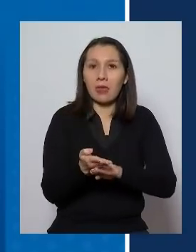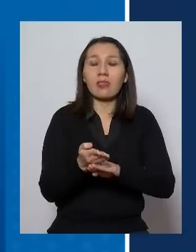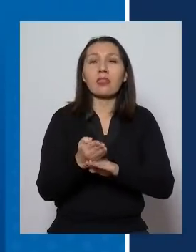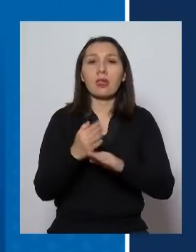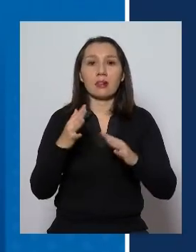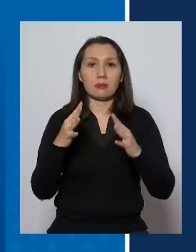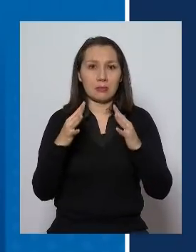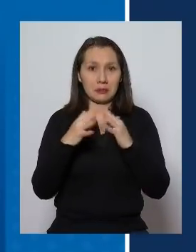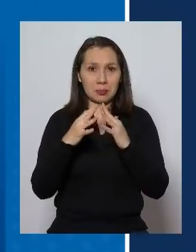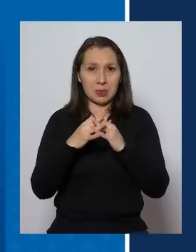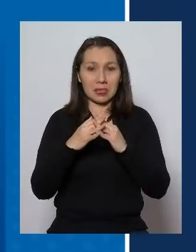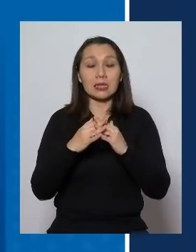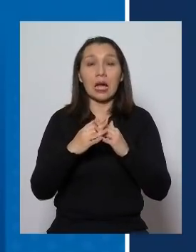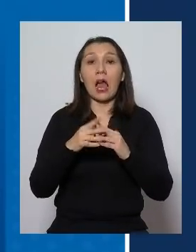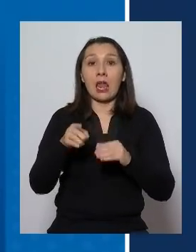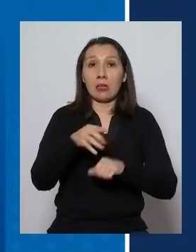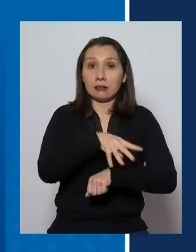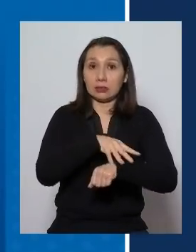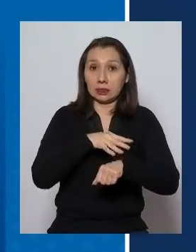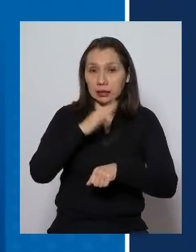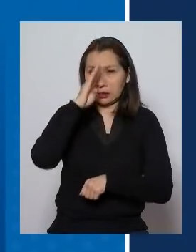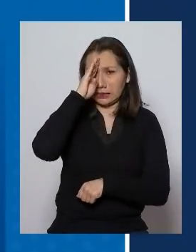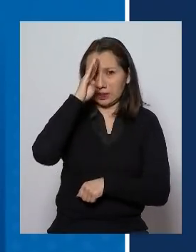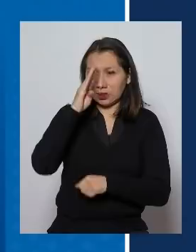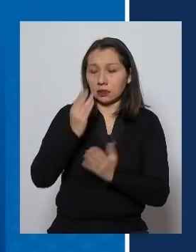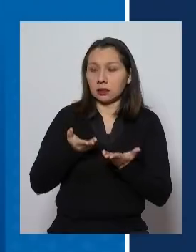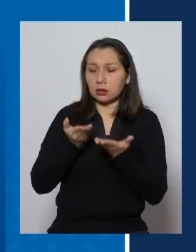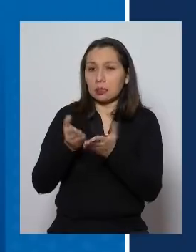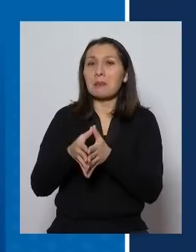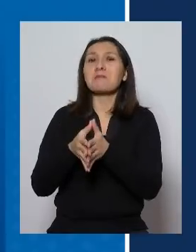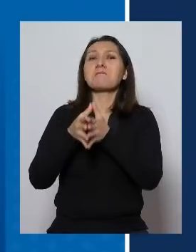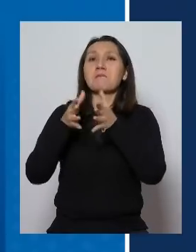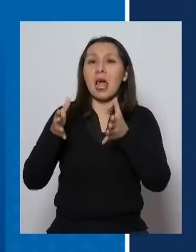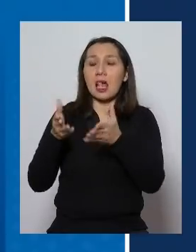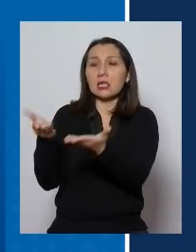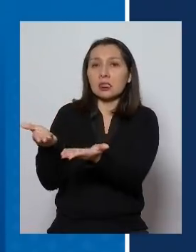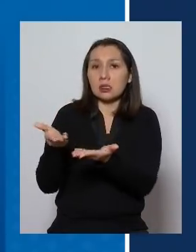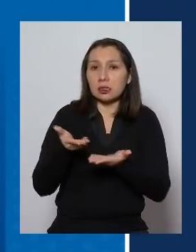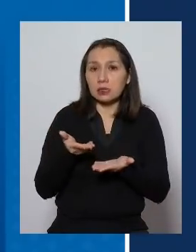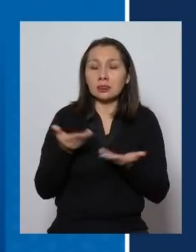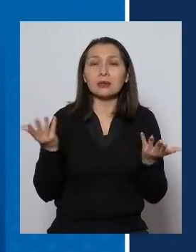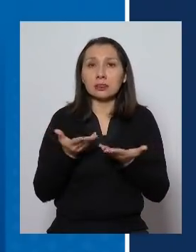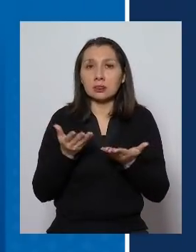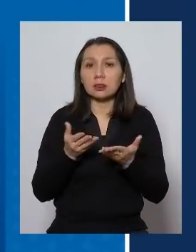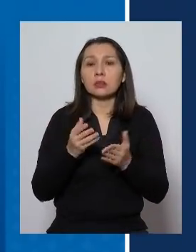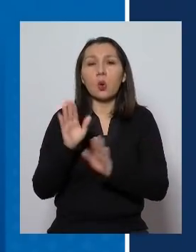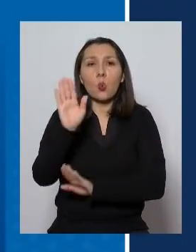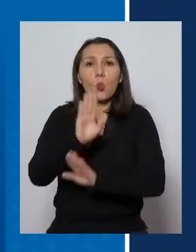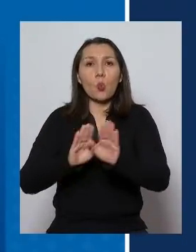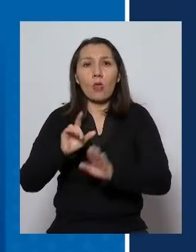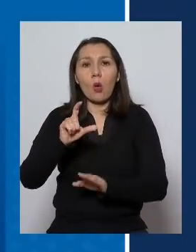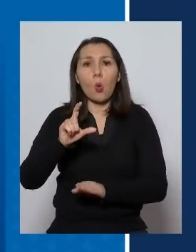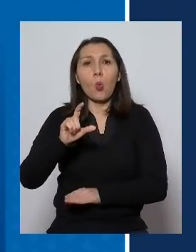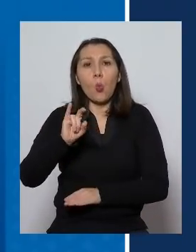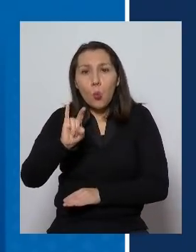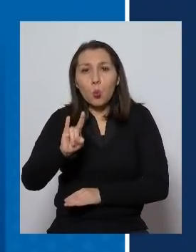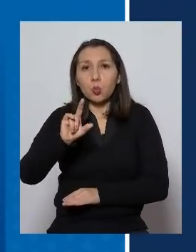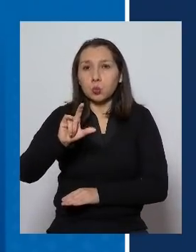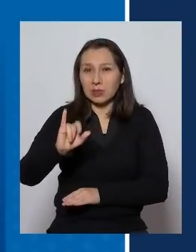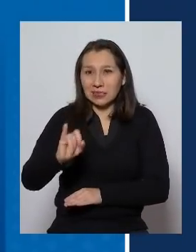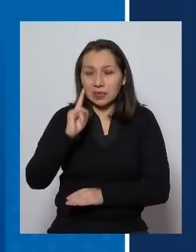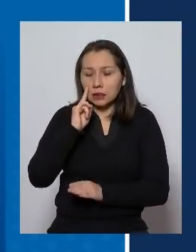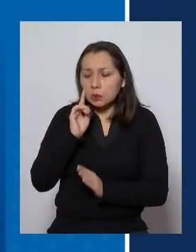Fuerzas Armadas a que entreguen una mayor cantidad de unidades de cuidados intensivos